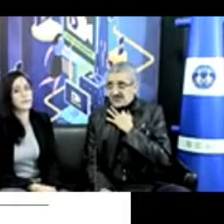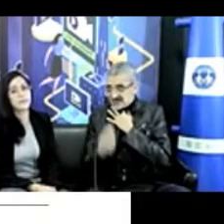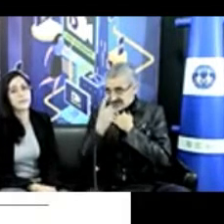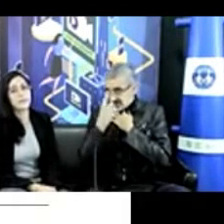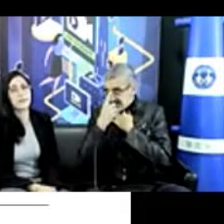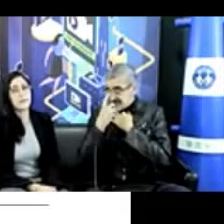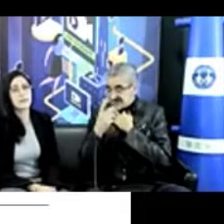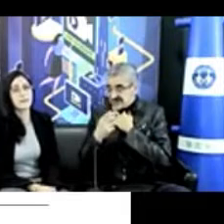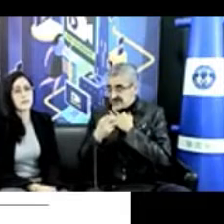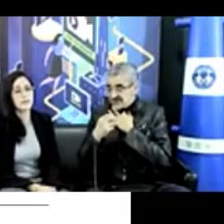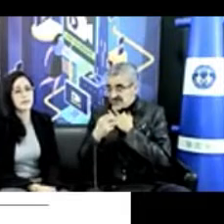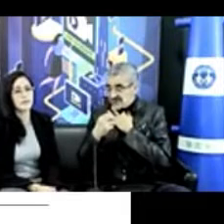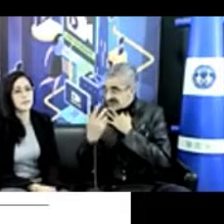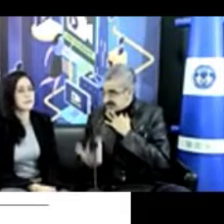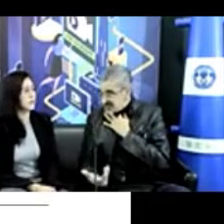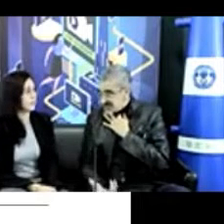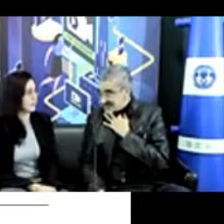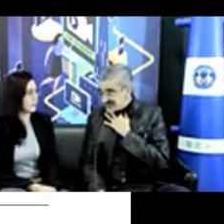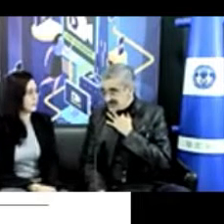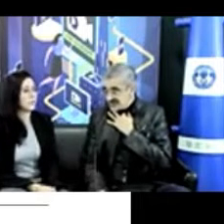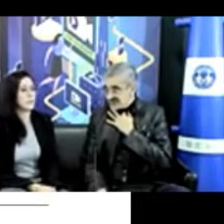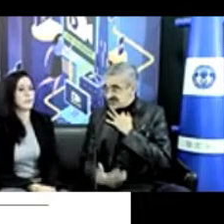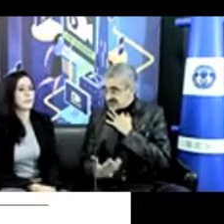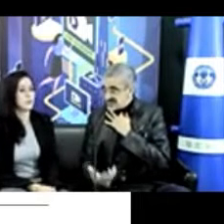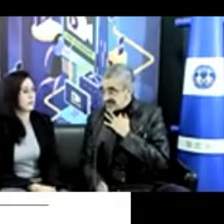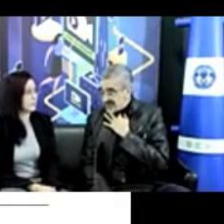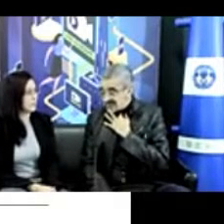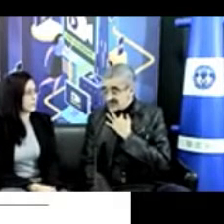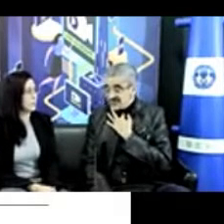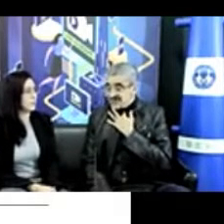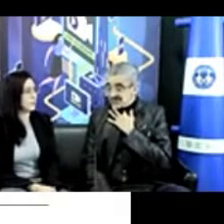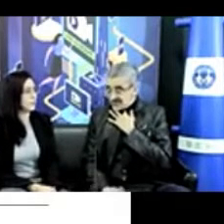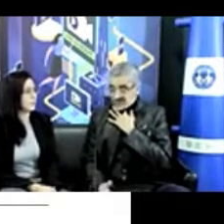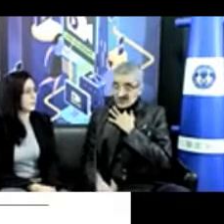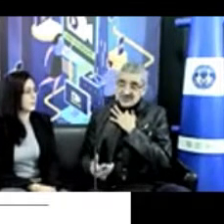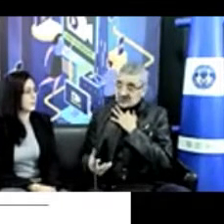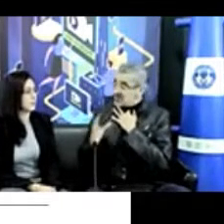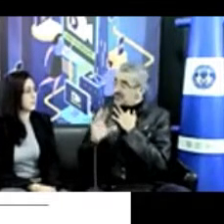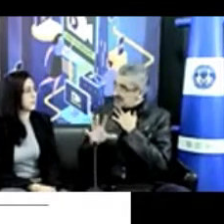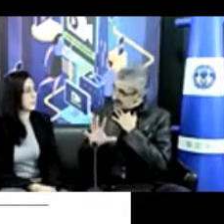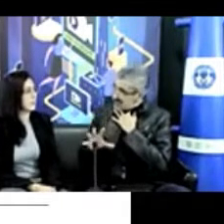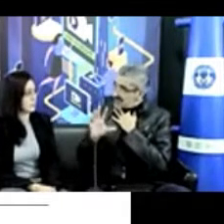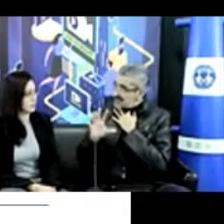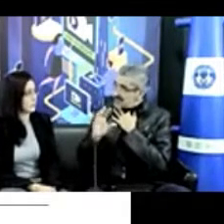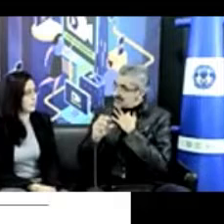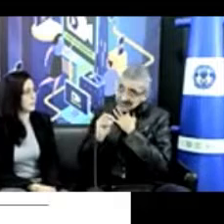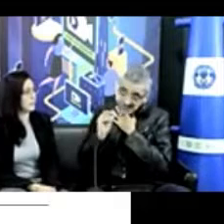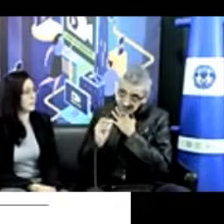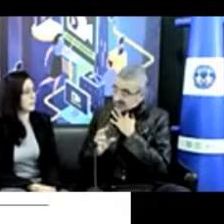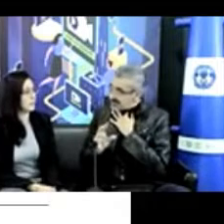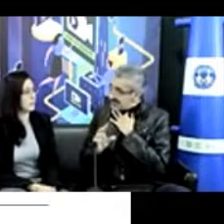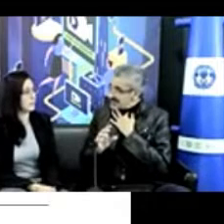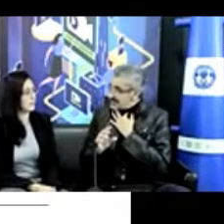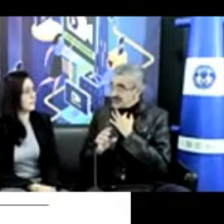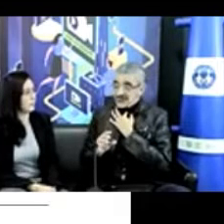son intervenciones flexibles, personalizadas, y repito, el factor motivacional tiene